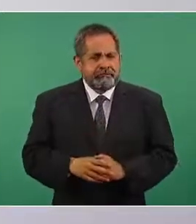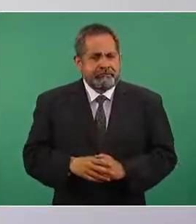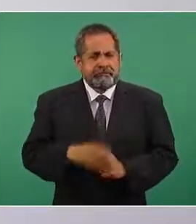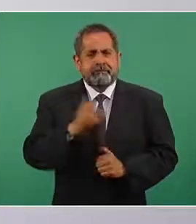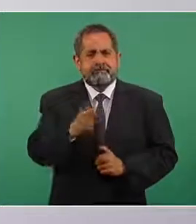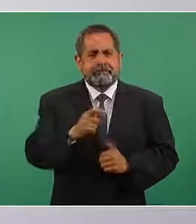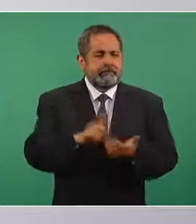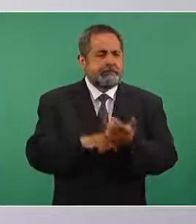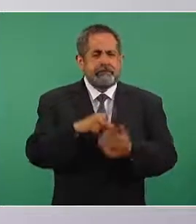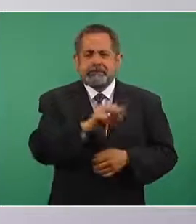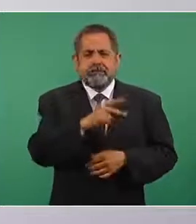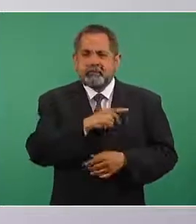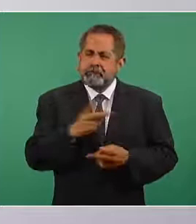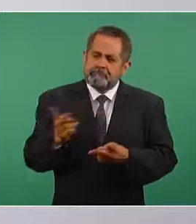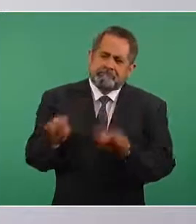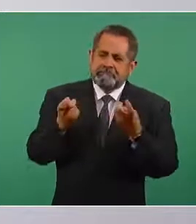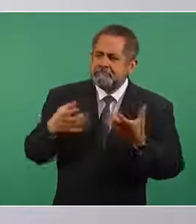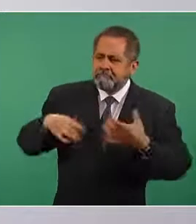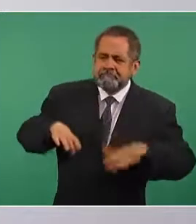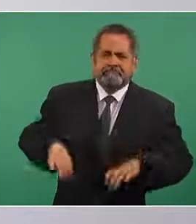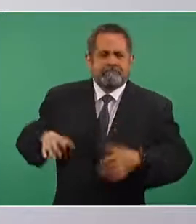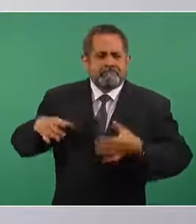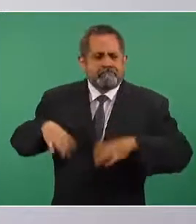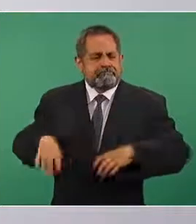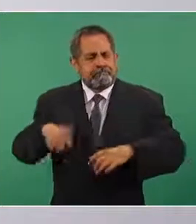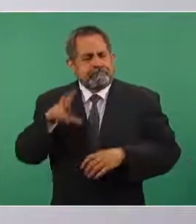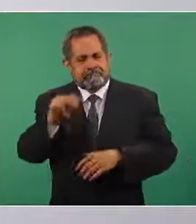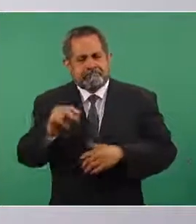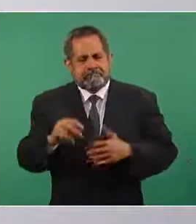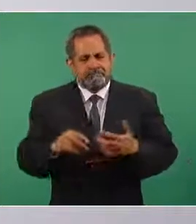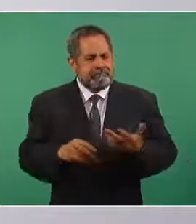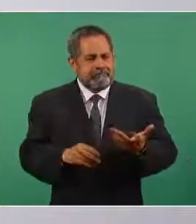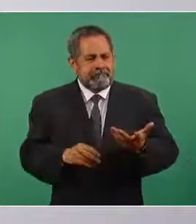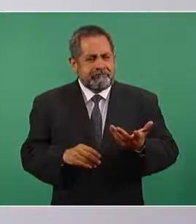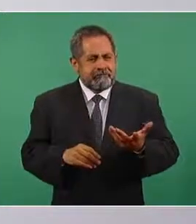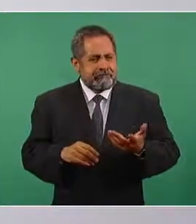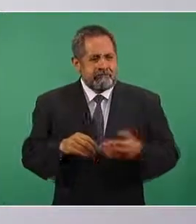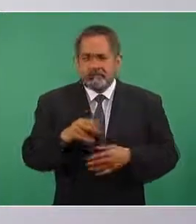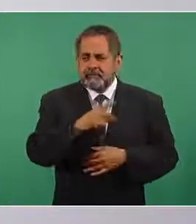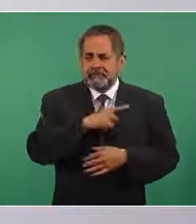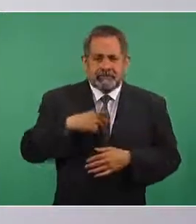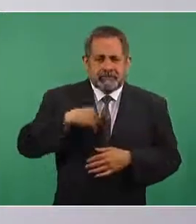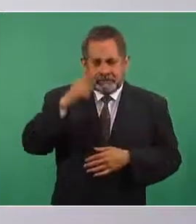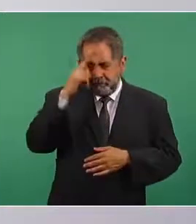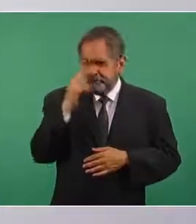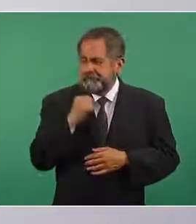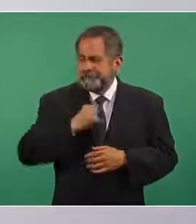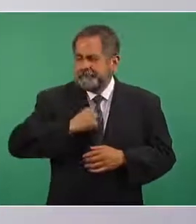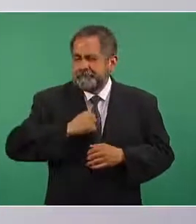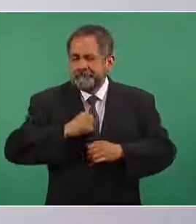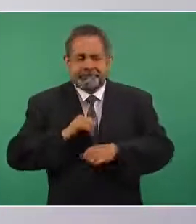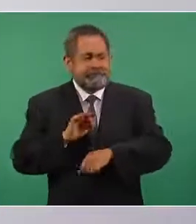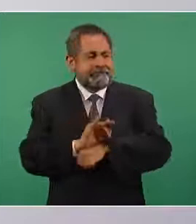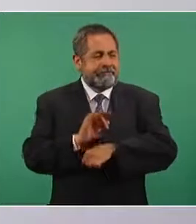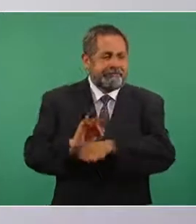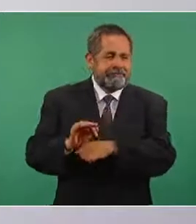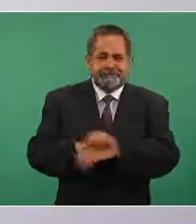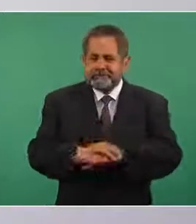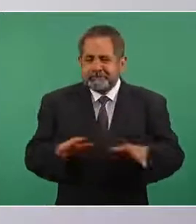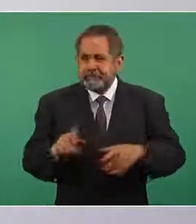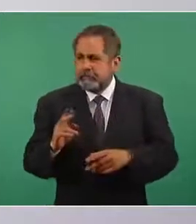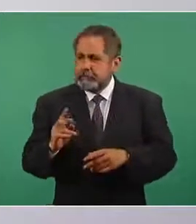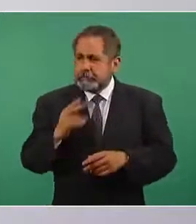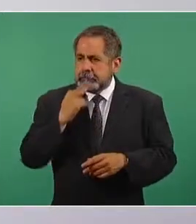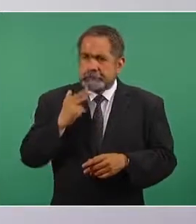que no se robe, que no se apueste al influyentismo, al